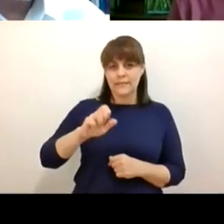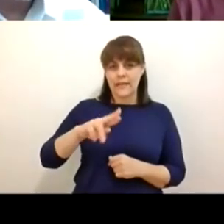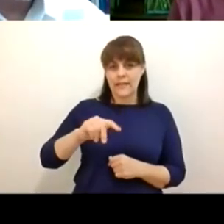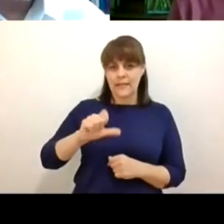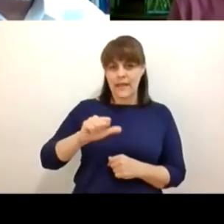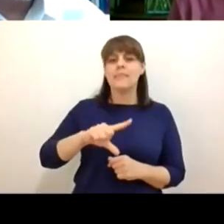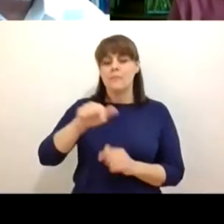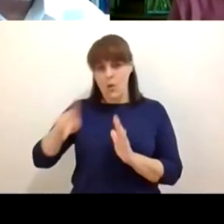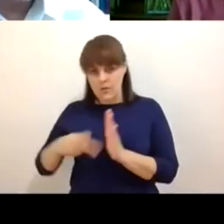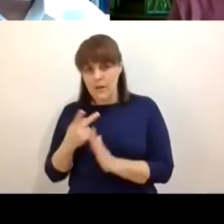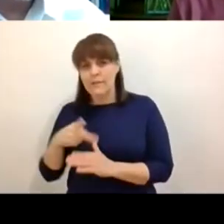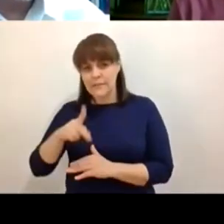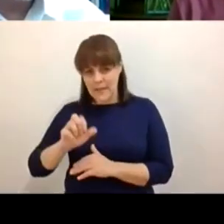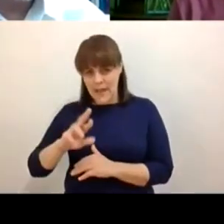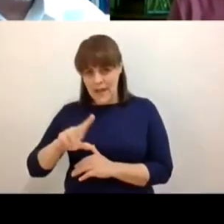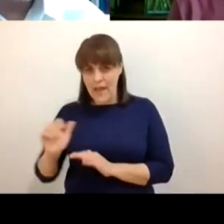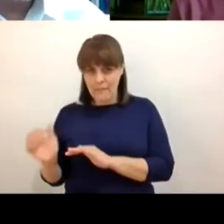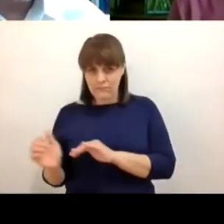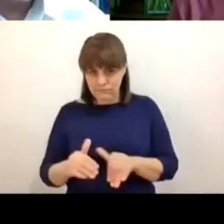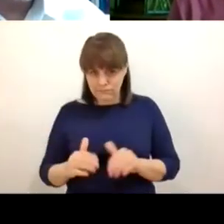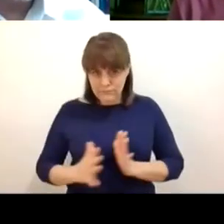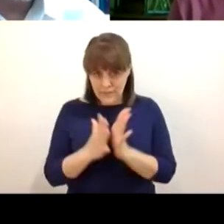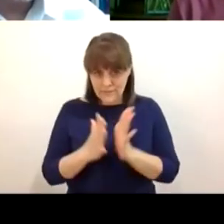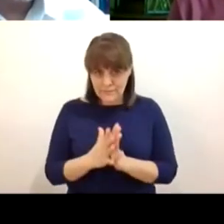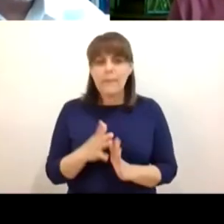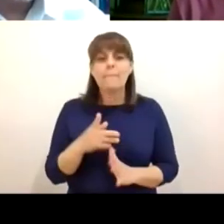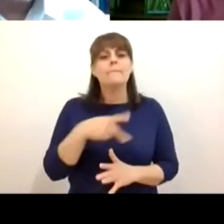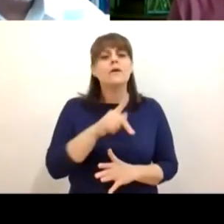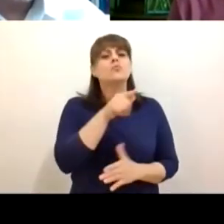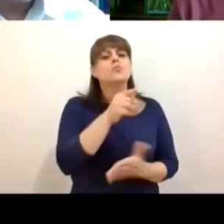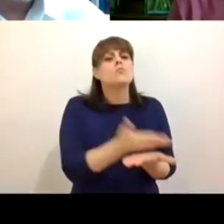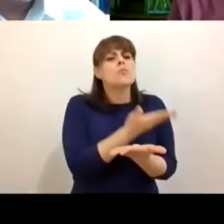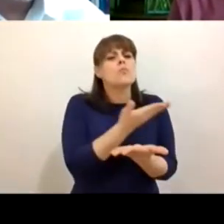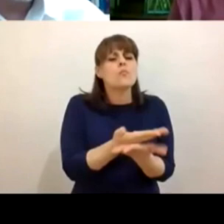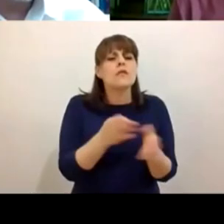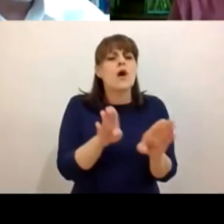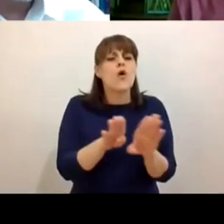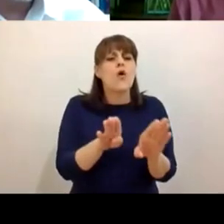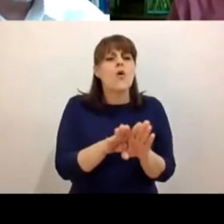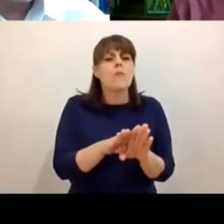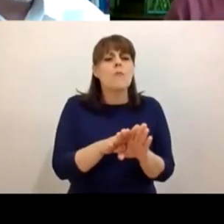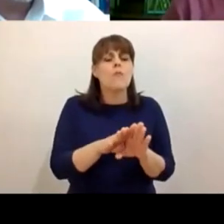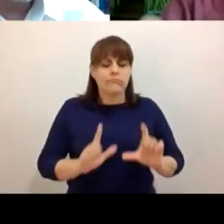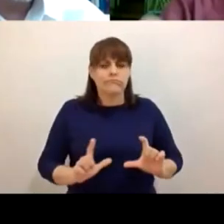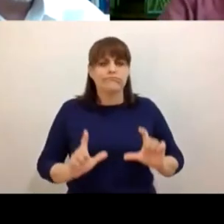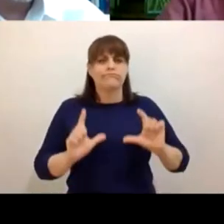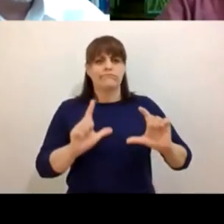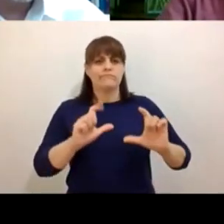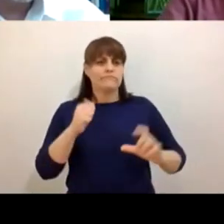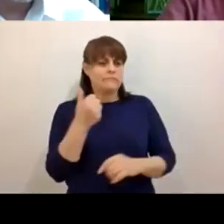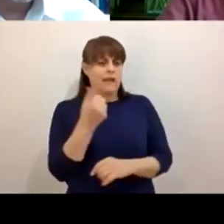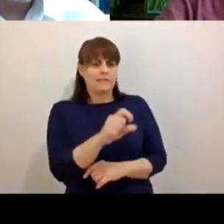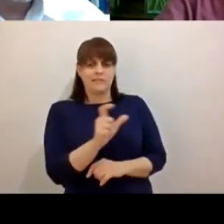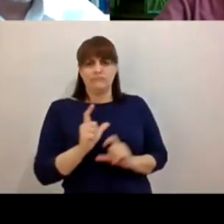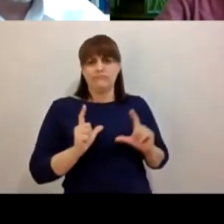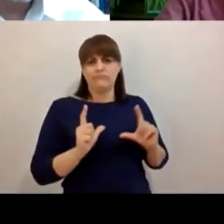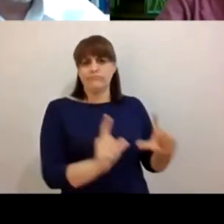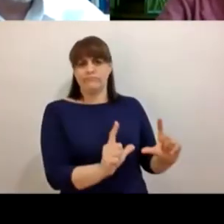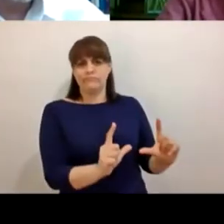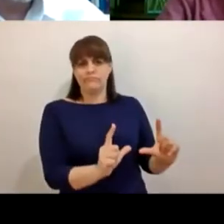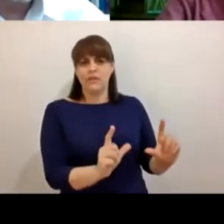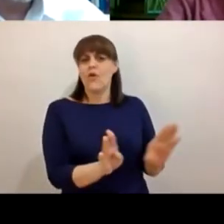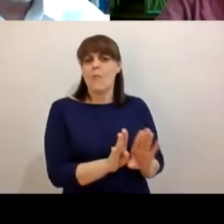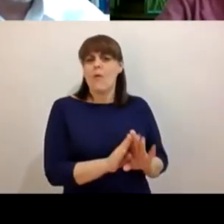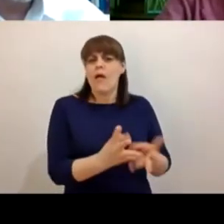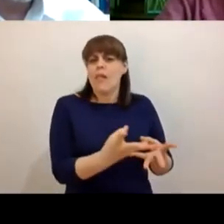Reinserta, ¿cómo propones quitar ese estigma de nuestras niñas y niños? Mira, yo creo que aquí hay dos factores que hay que considerar